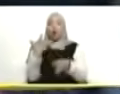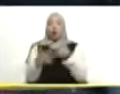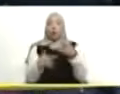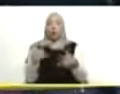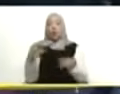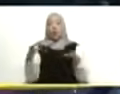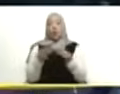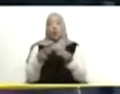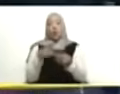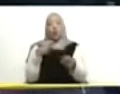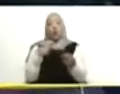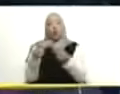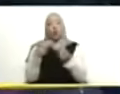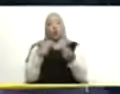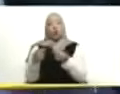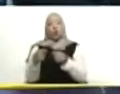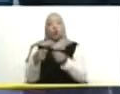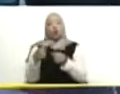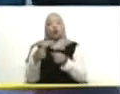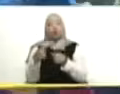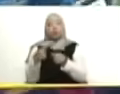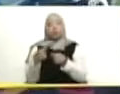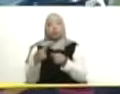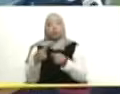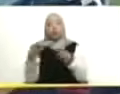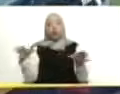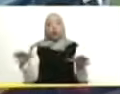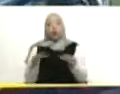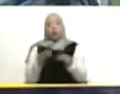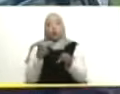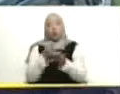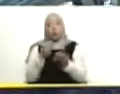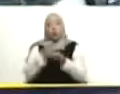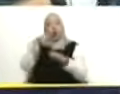un equipo de control computarizado, tenemos un equipo